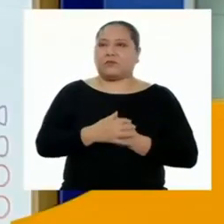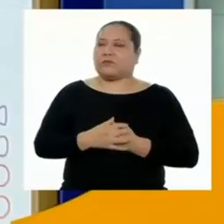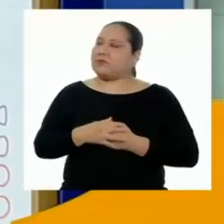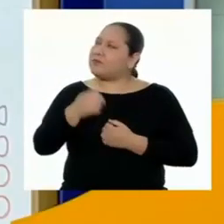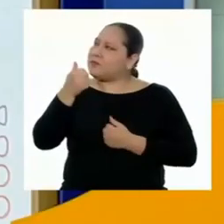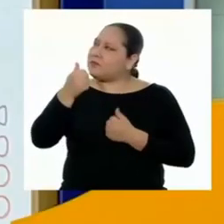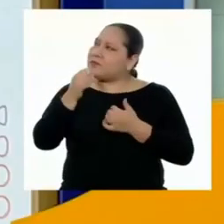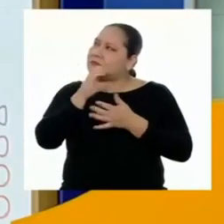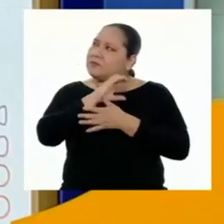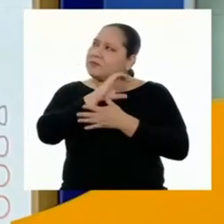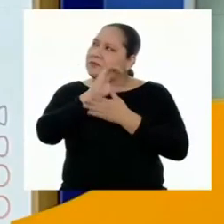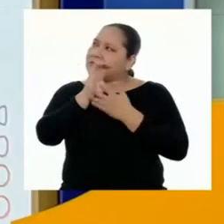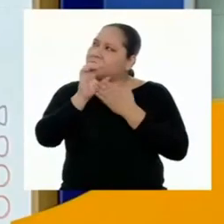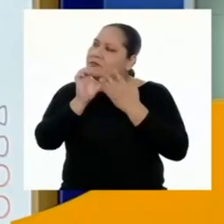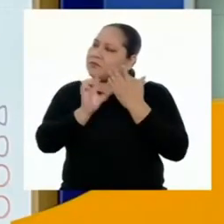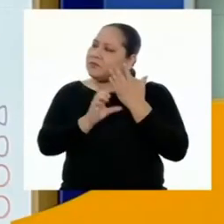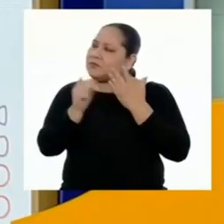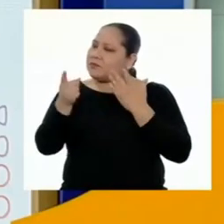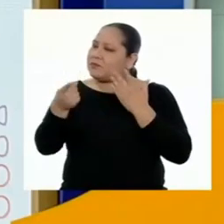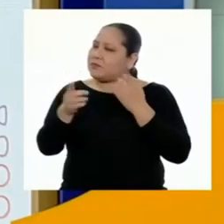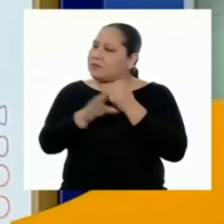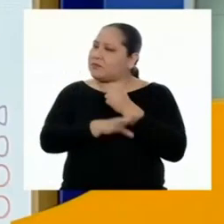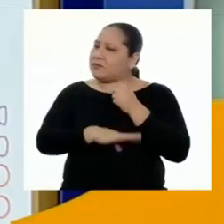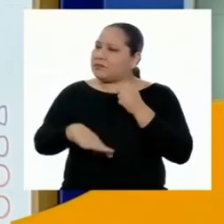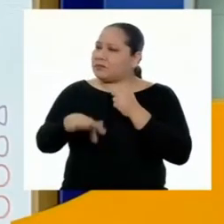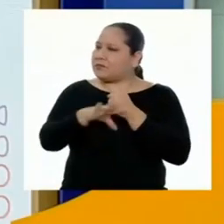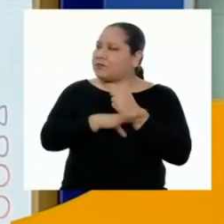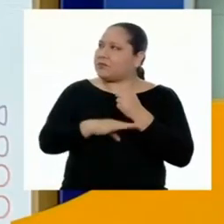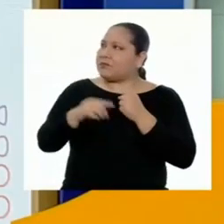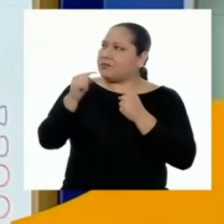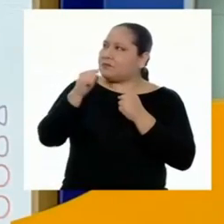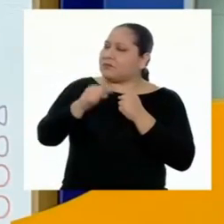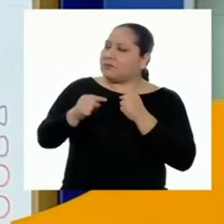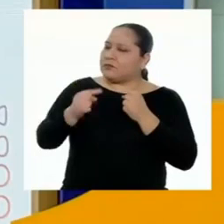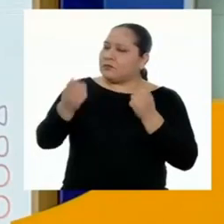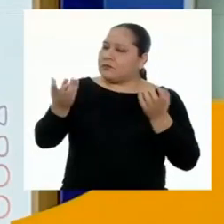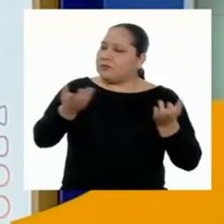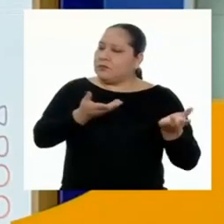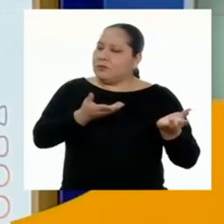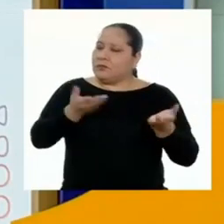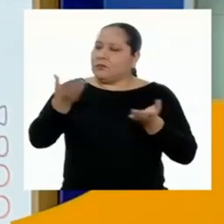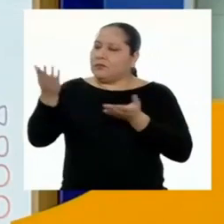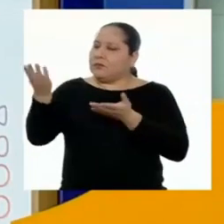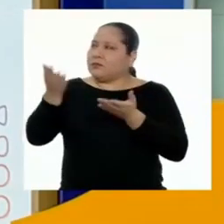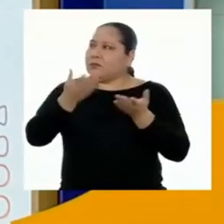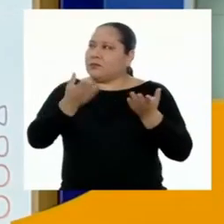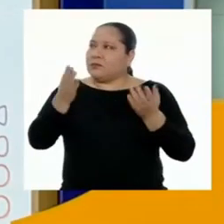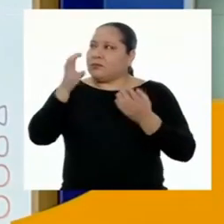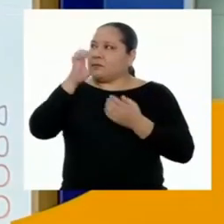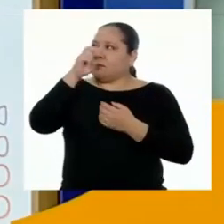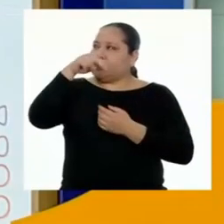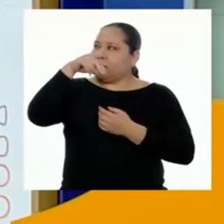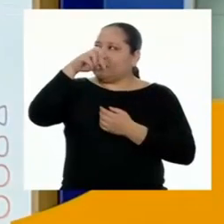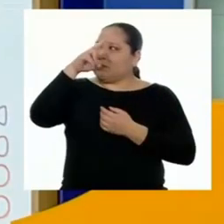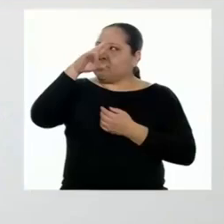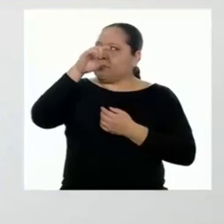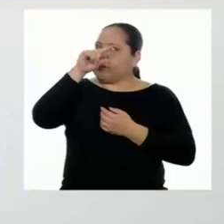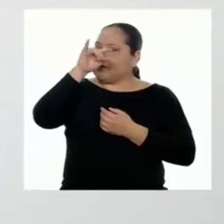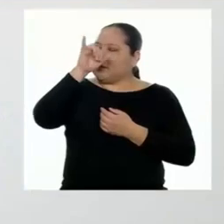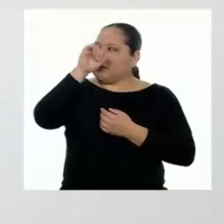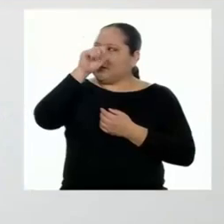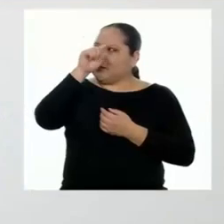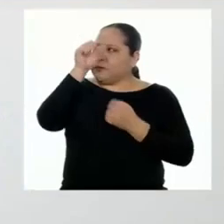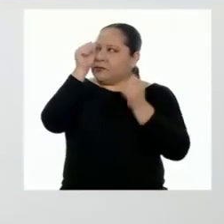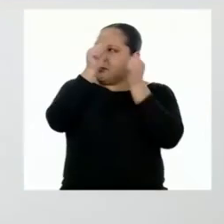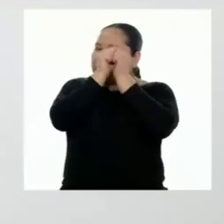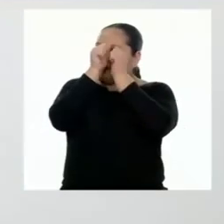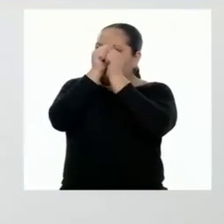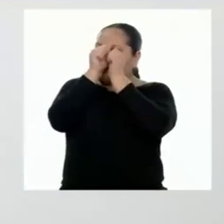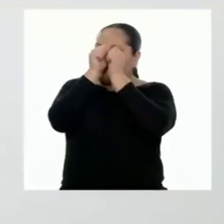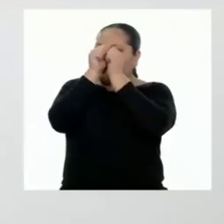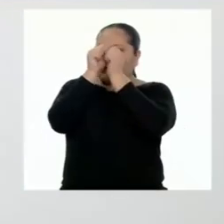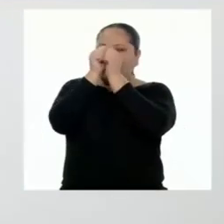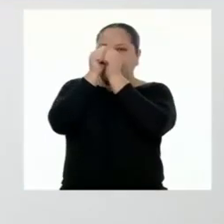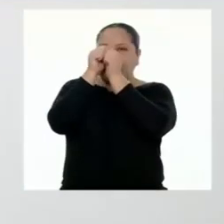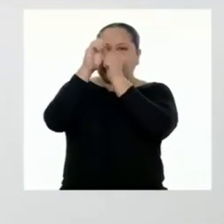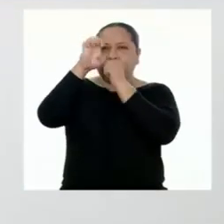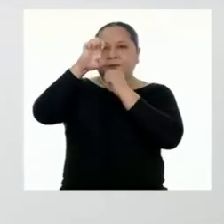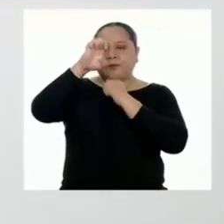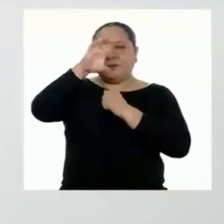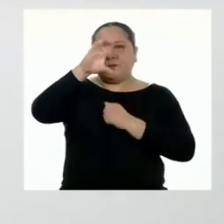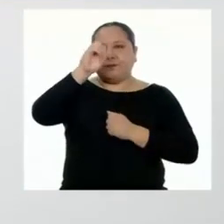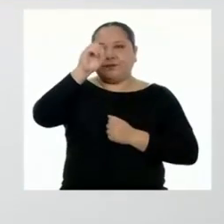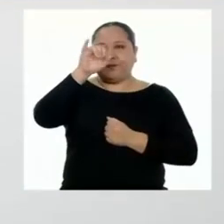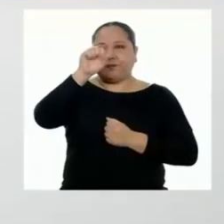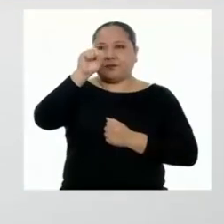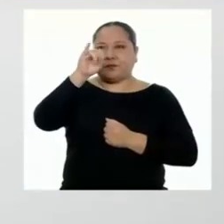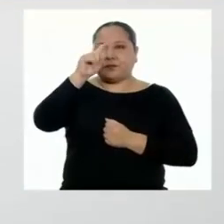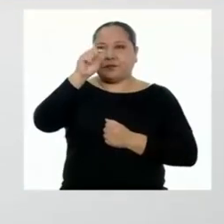¿Cuáles son las características fundamentales del transporte de la energía y la materia a través de los ecosistemas? Como ya sabemos, la energía